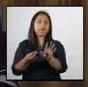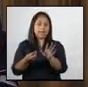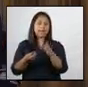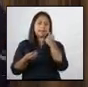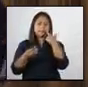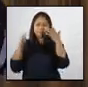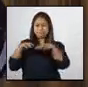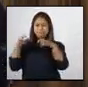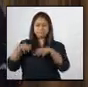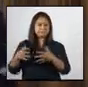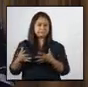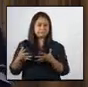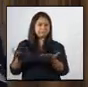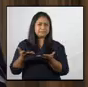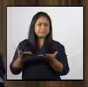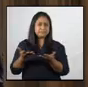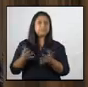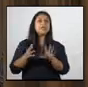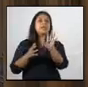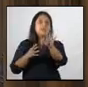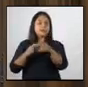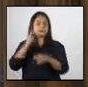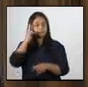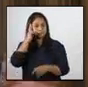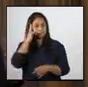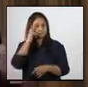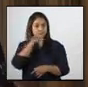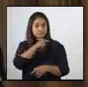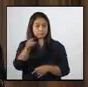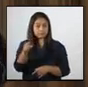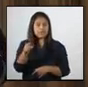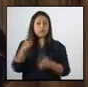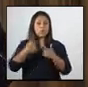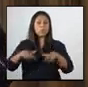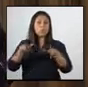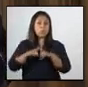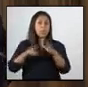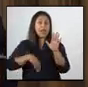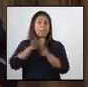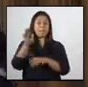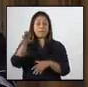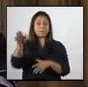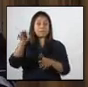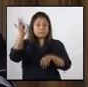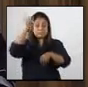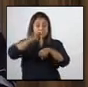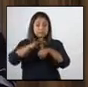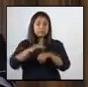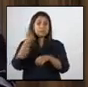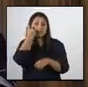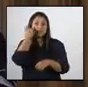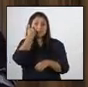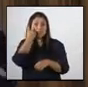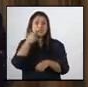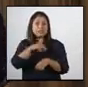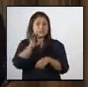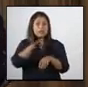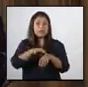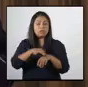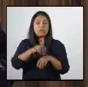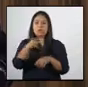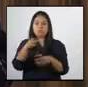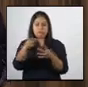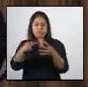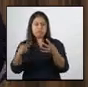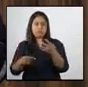inundaciones recordemos que tenemos y somos un área propensa al cica al dengue a la chikungunya a la